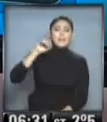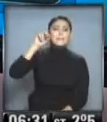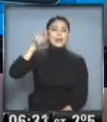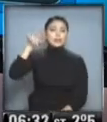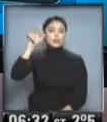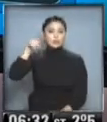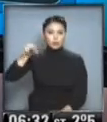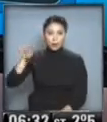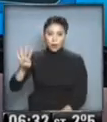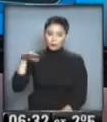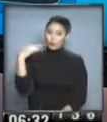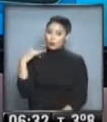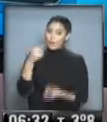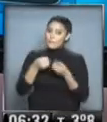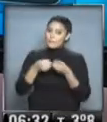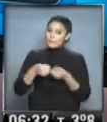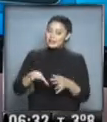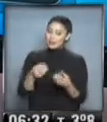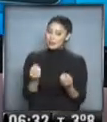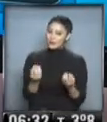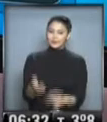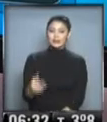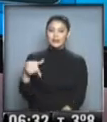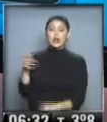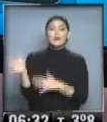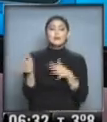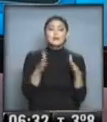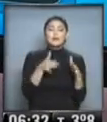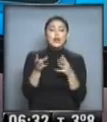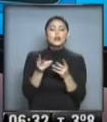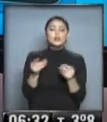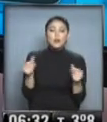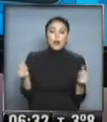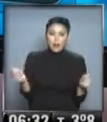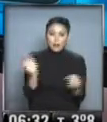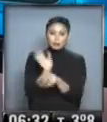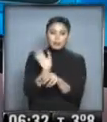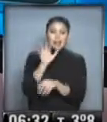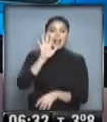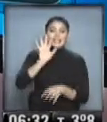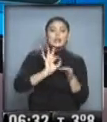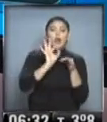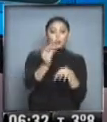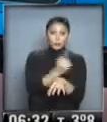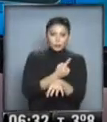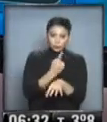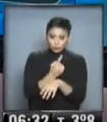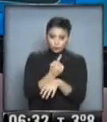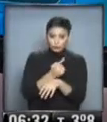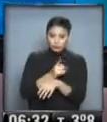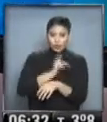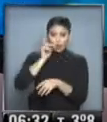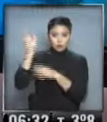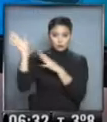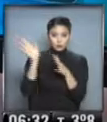1028.4. ¡Qué manera de arrancar bien arriba! Viento suavecito, muy suavecito, 5 kilómetros horarios del noreste